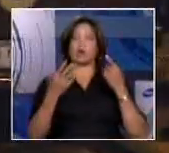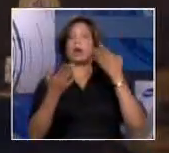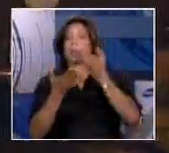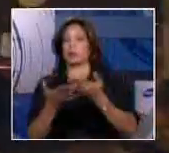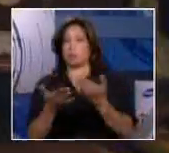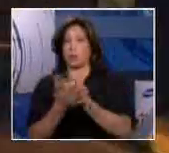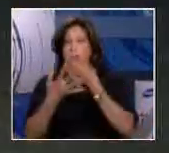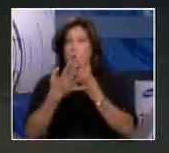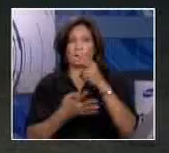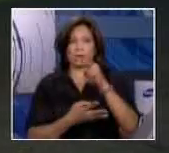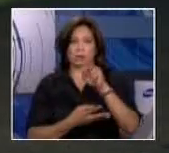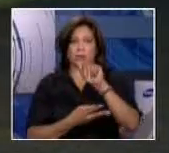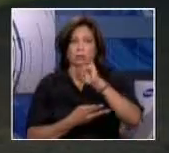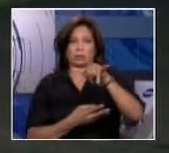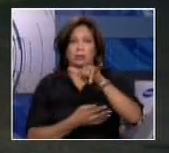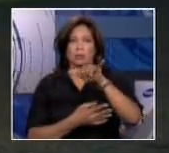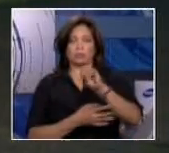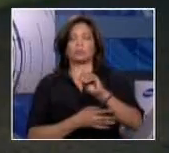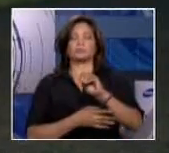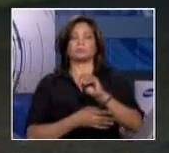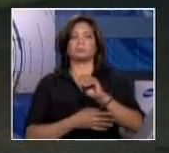penitenciario, Najayo.